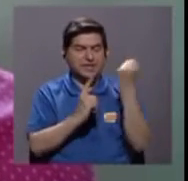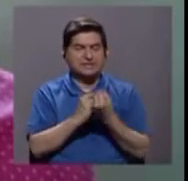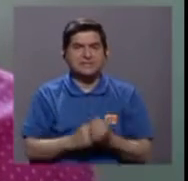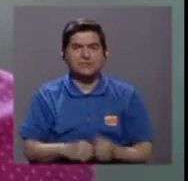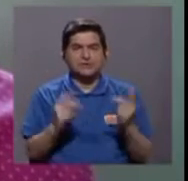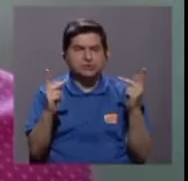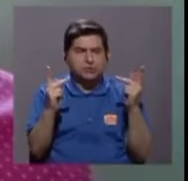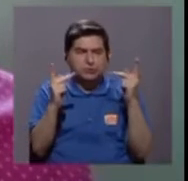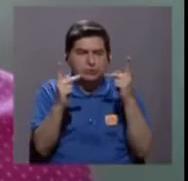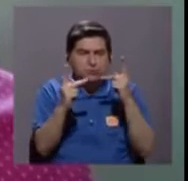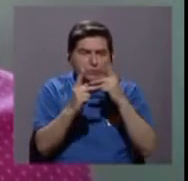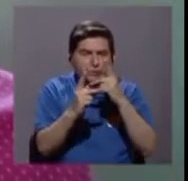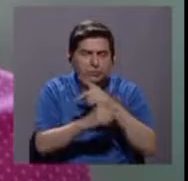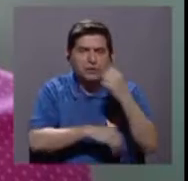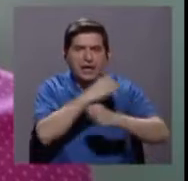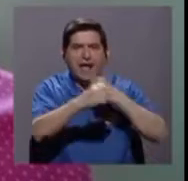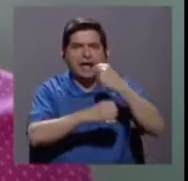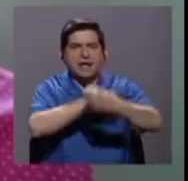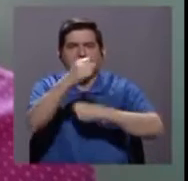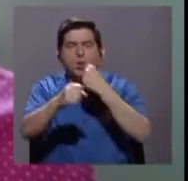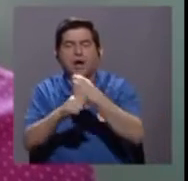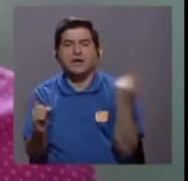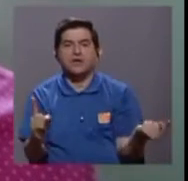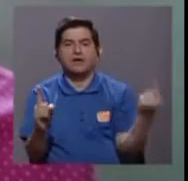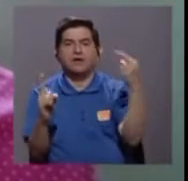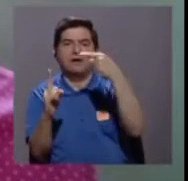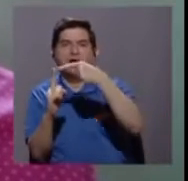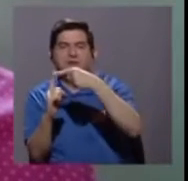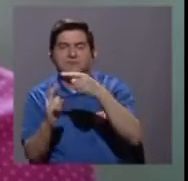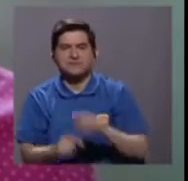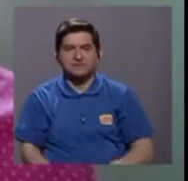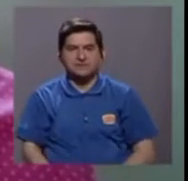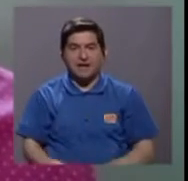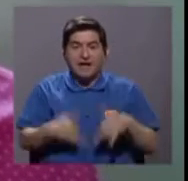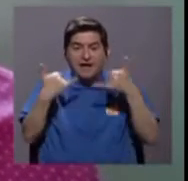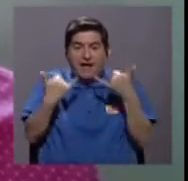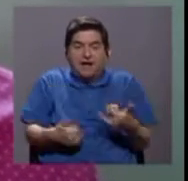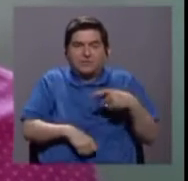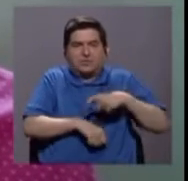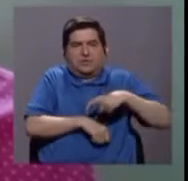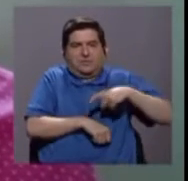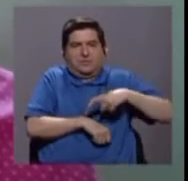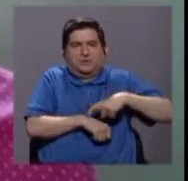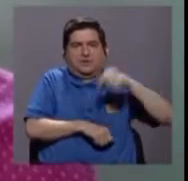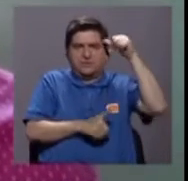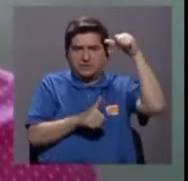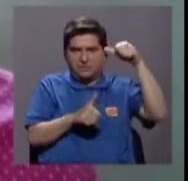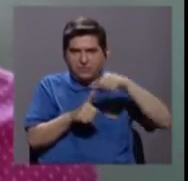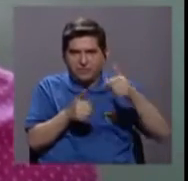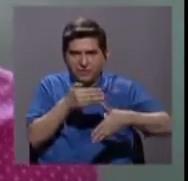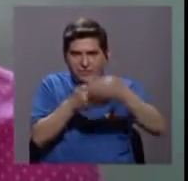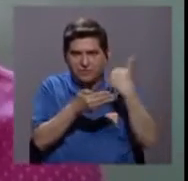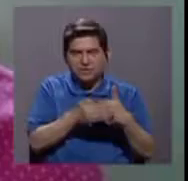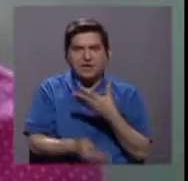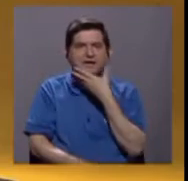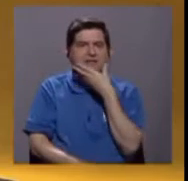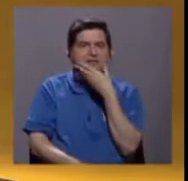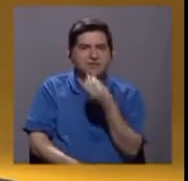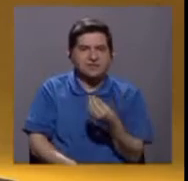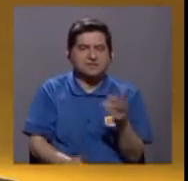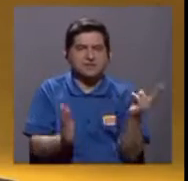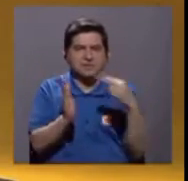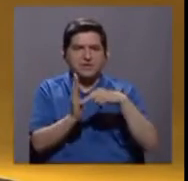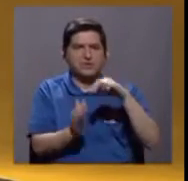situación año con año hasta llegar a la situación en la que nos encontramos. Recordarán ustedes que en diciembre